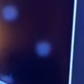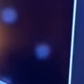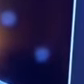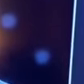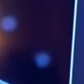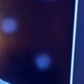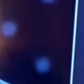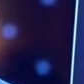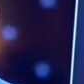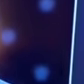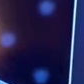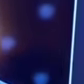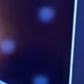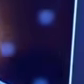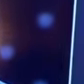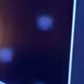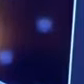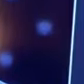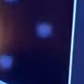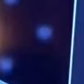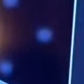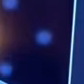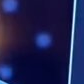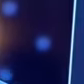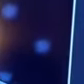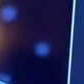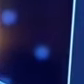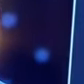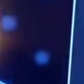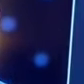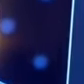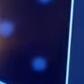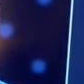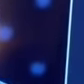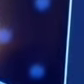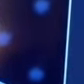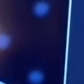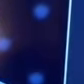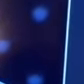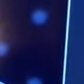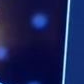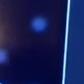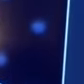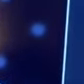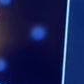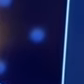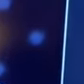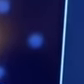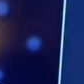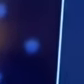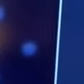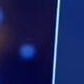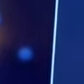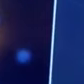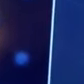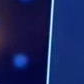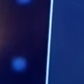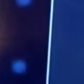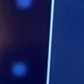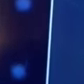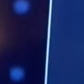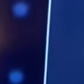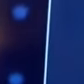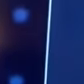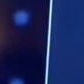ley. No. Tengo aquí su votación. Sí, no, pero sí. Pero se aprobó por 76 votaciones. Es